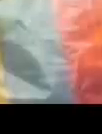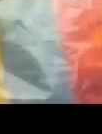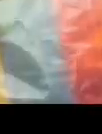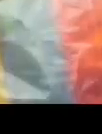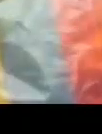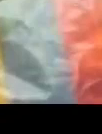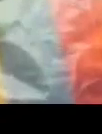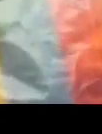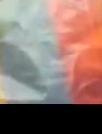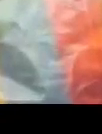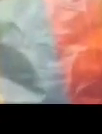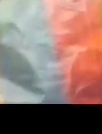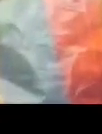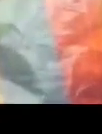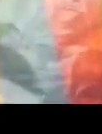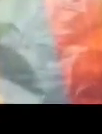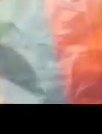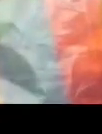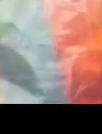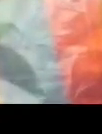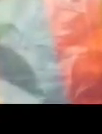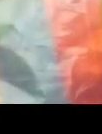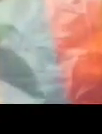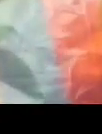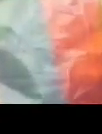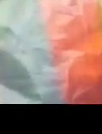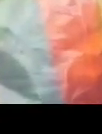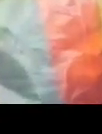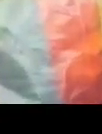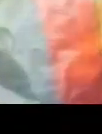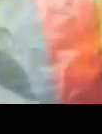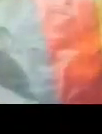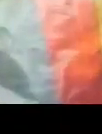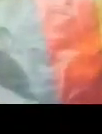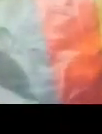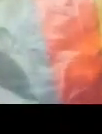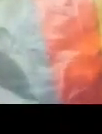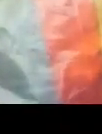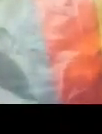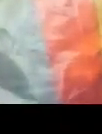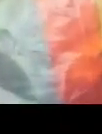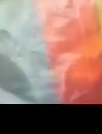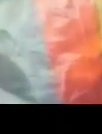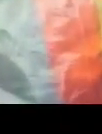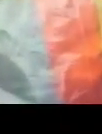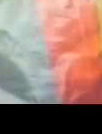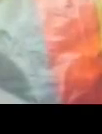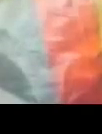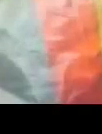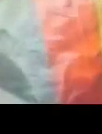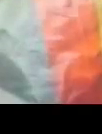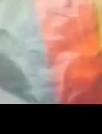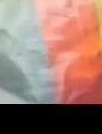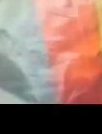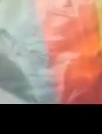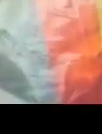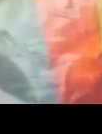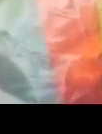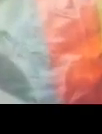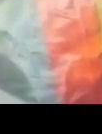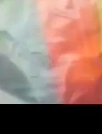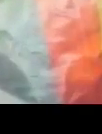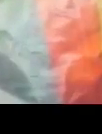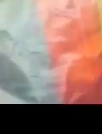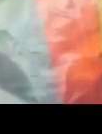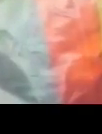canguil. Eso. Y de ahí el cuero. Hay mucha gente que no le gusta el cuero, se sirve sin cuero. O alguien que está enfermo se sirve